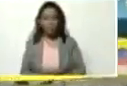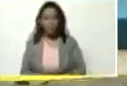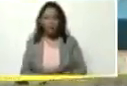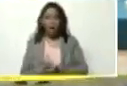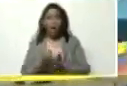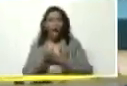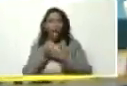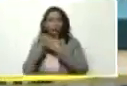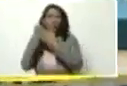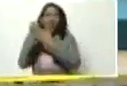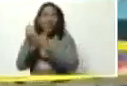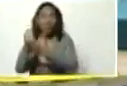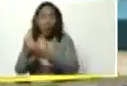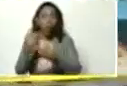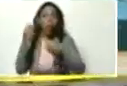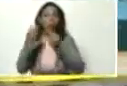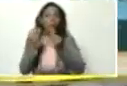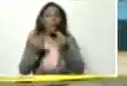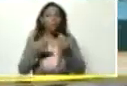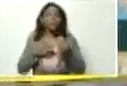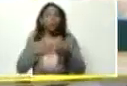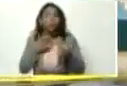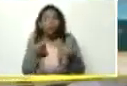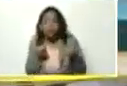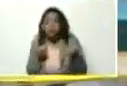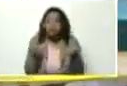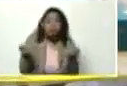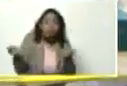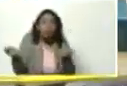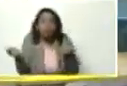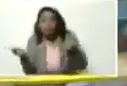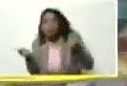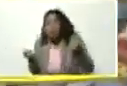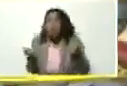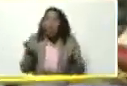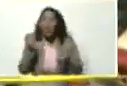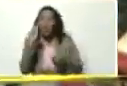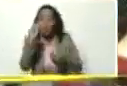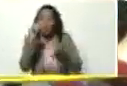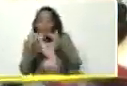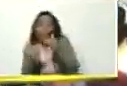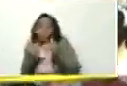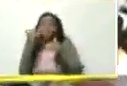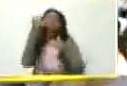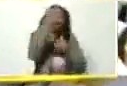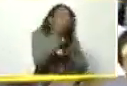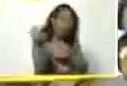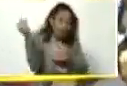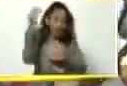arropándonos hasta donde nos alcance la cobija y un poquito más allá.